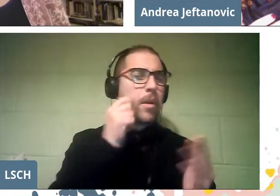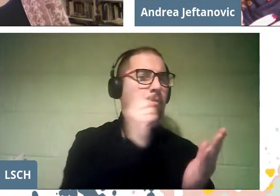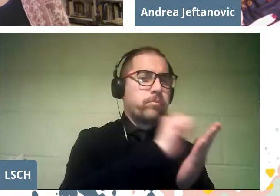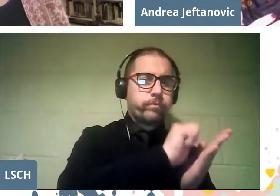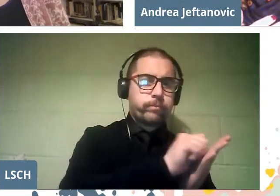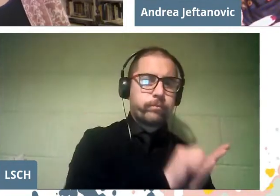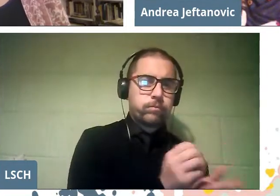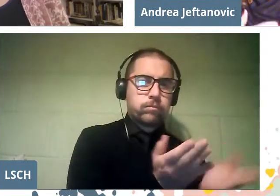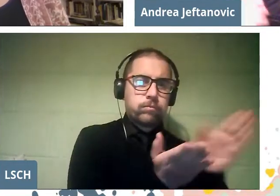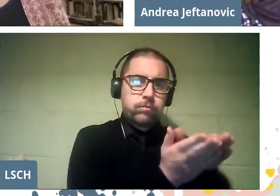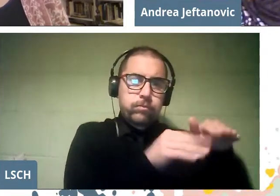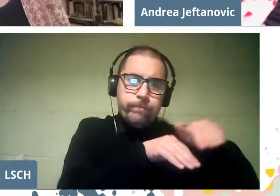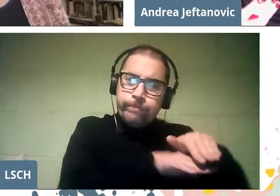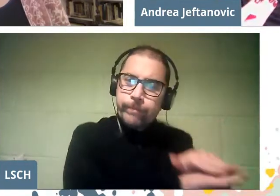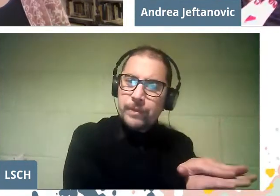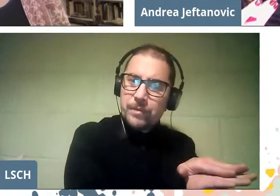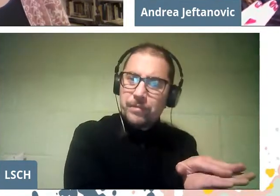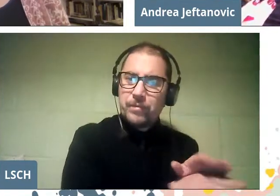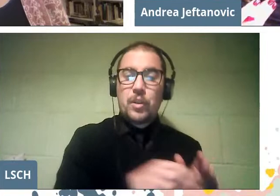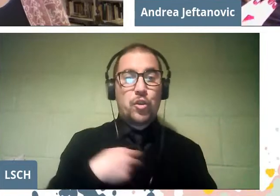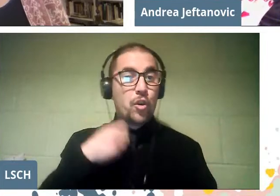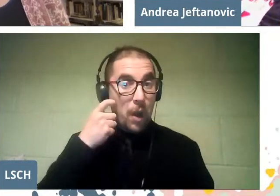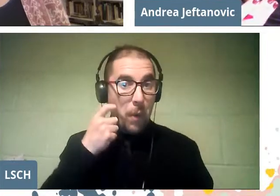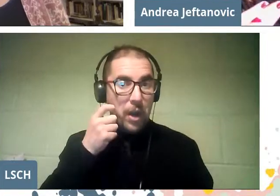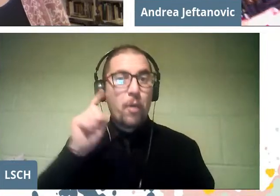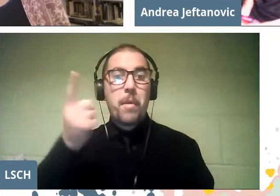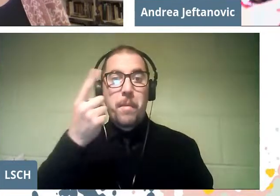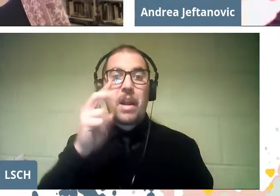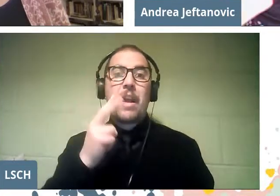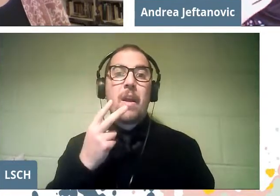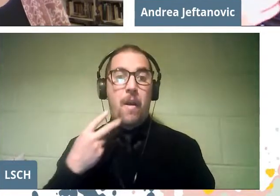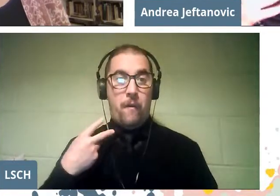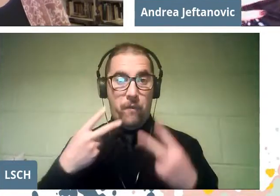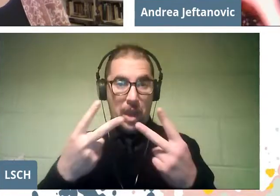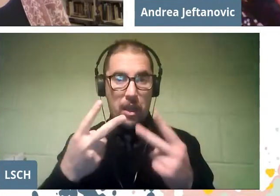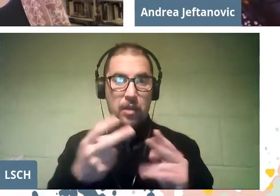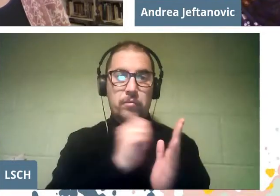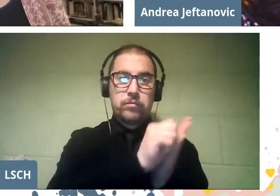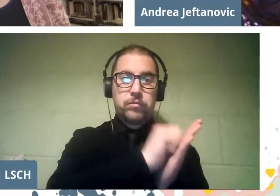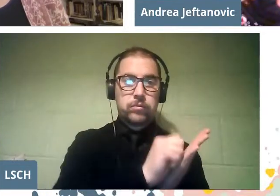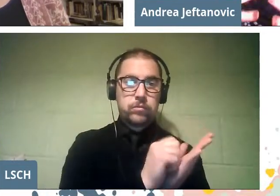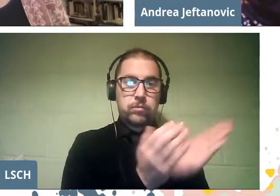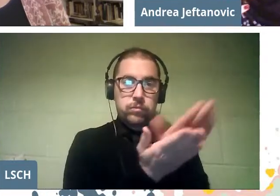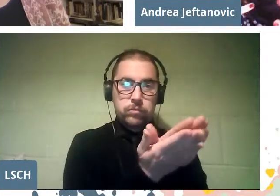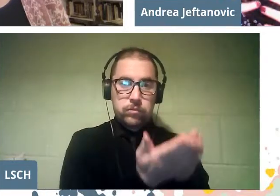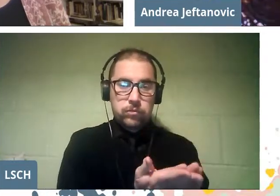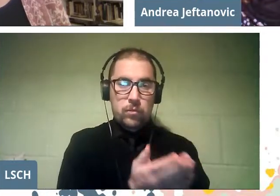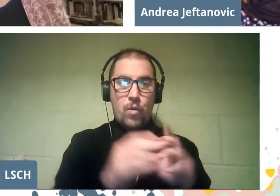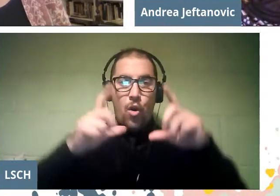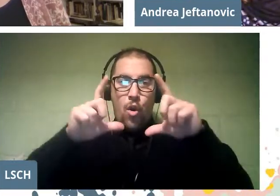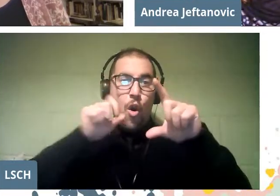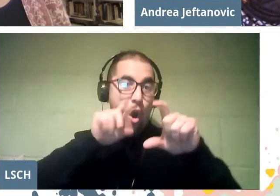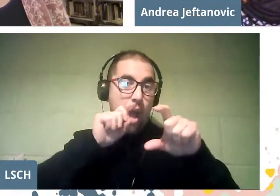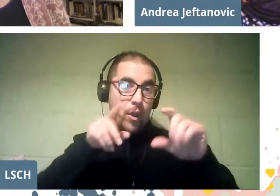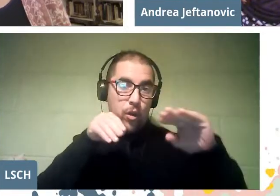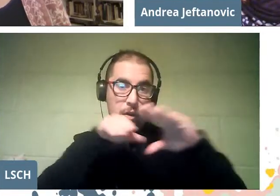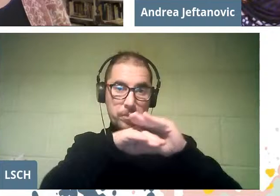mis primeros viajes, para construir el relato posterior, yo guardaba, qué sé yo, los tickets de las visitas para